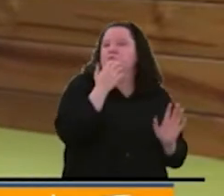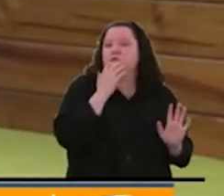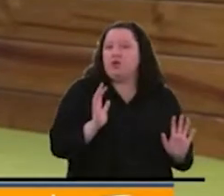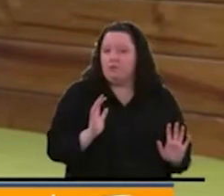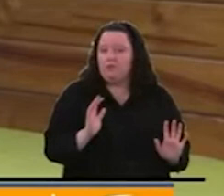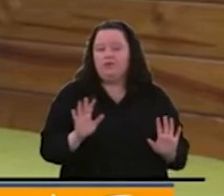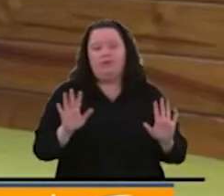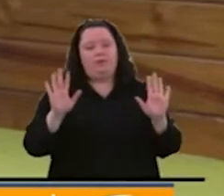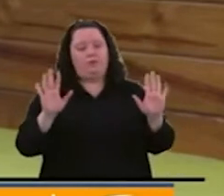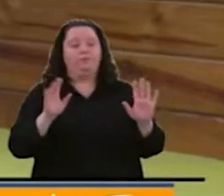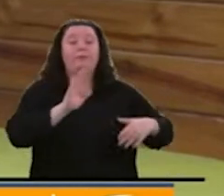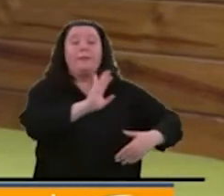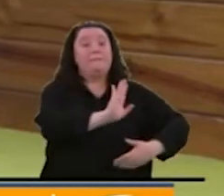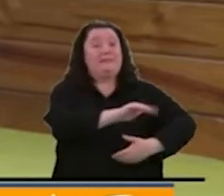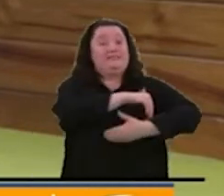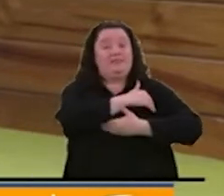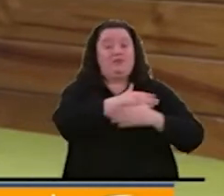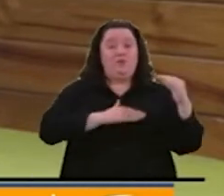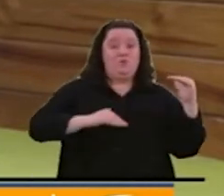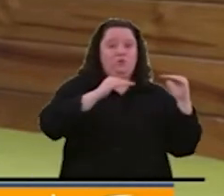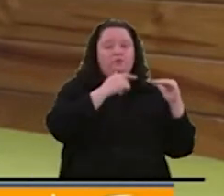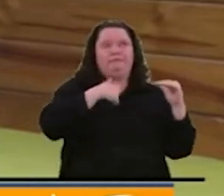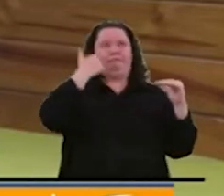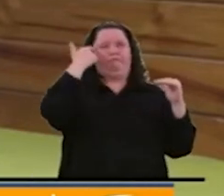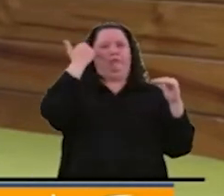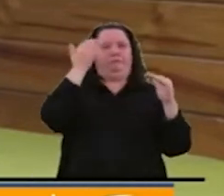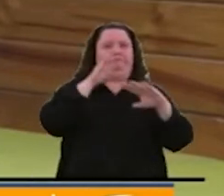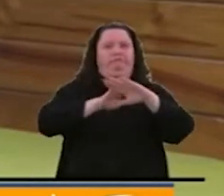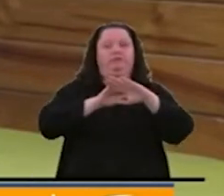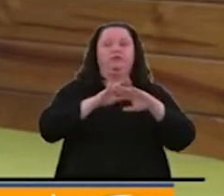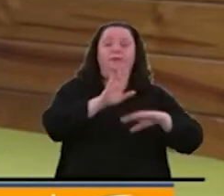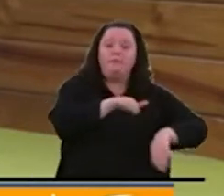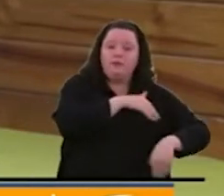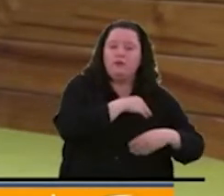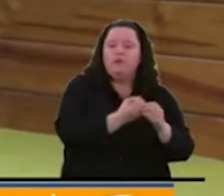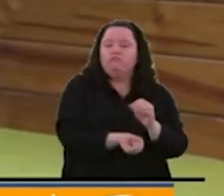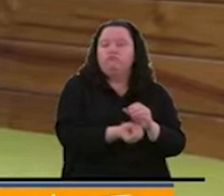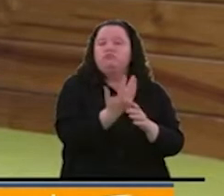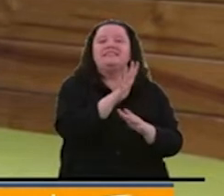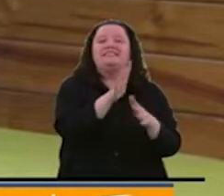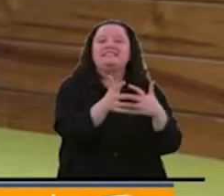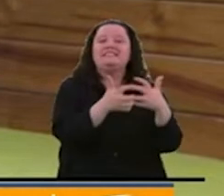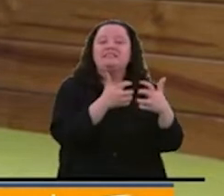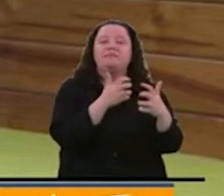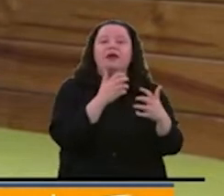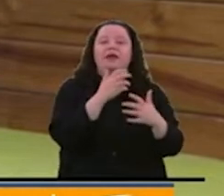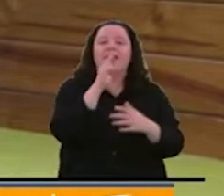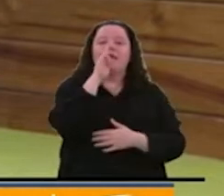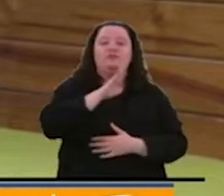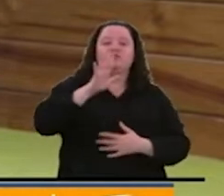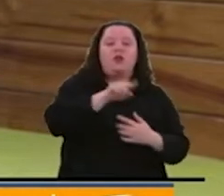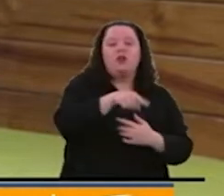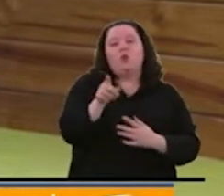Bueno, este ministerio, olvidaba decir que también creará el Sistema Nacional de